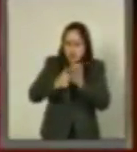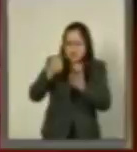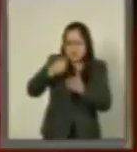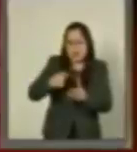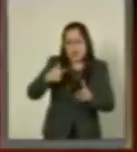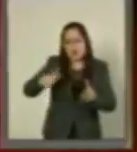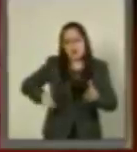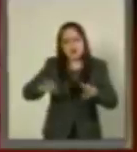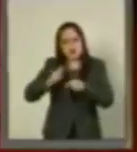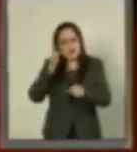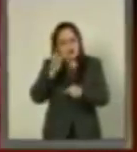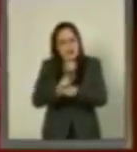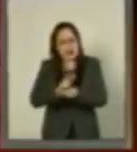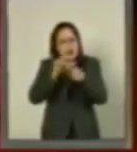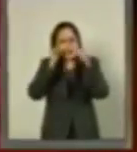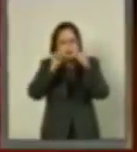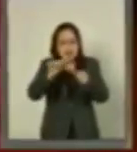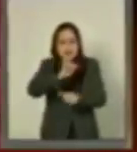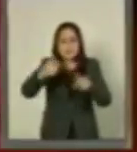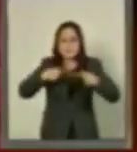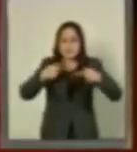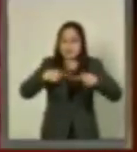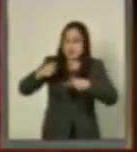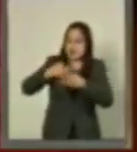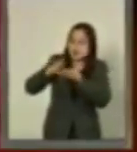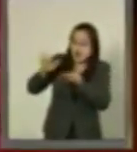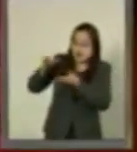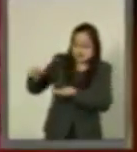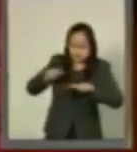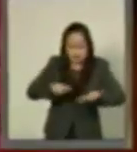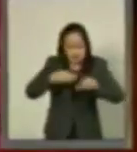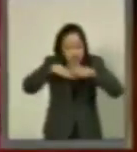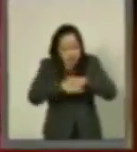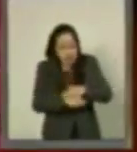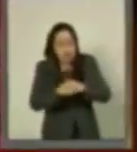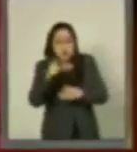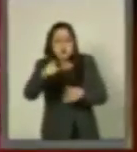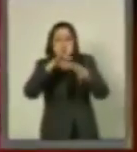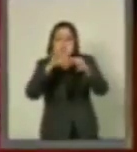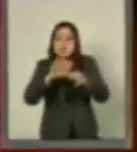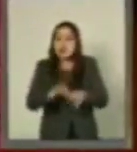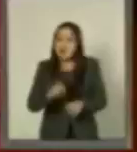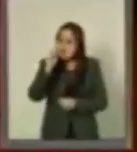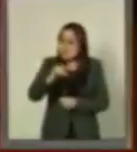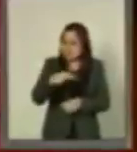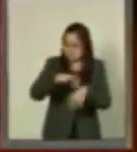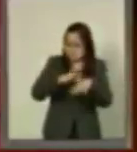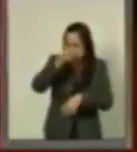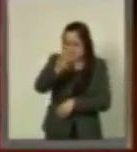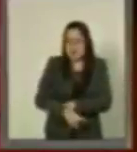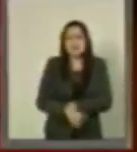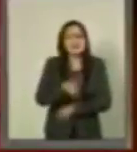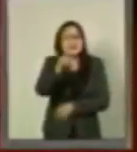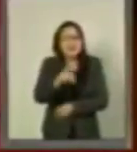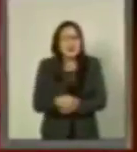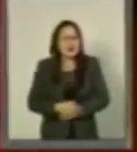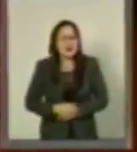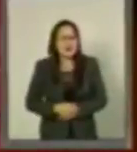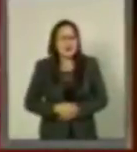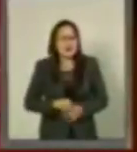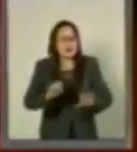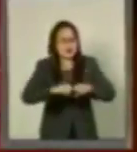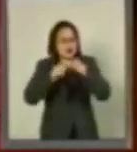que atiendan a los que expulsan. No les dan las facilidades que usted dice. Si no fuera por la